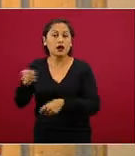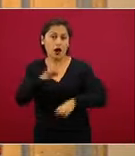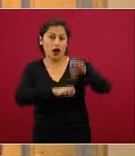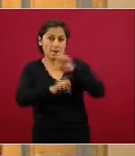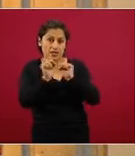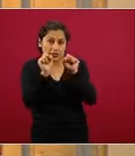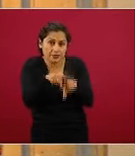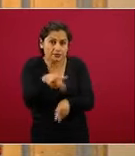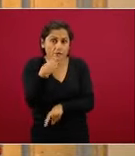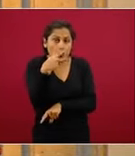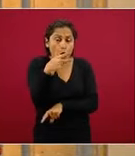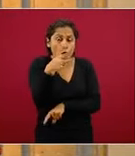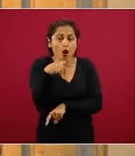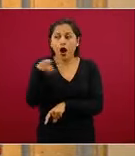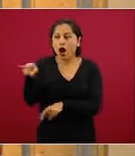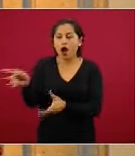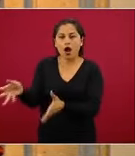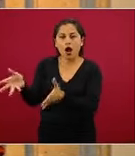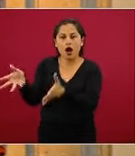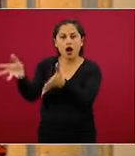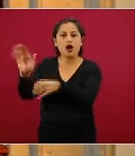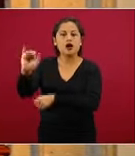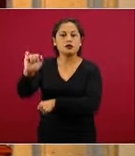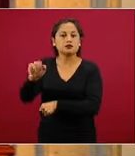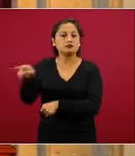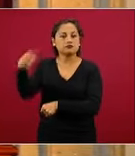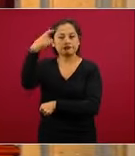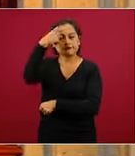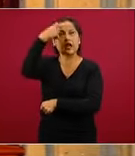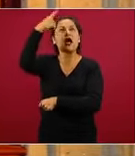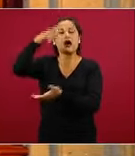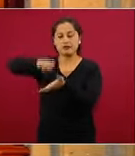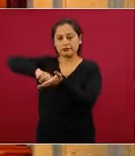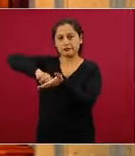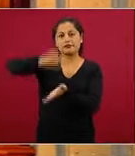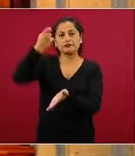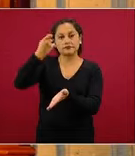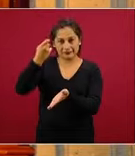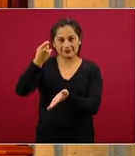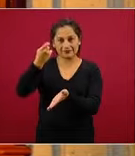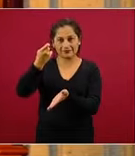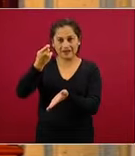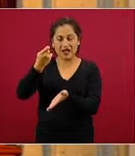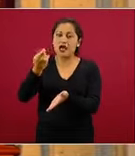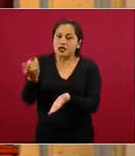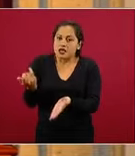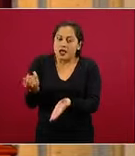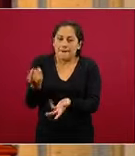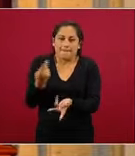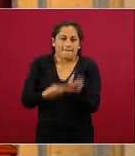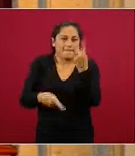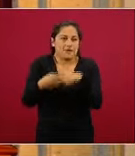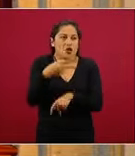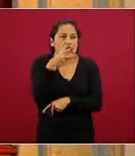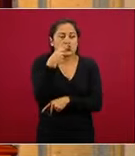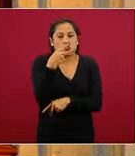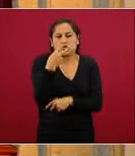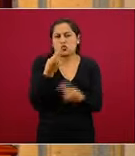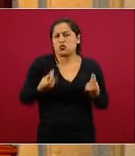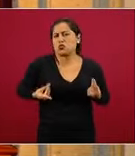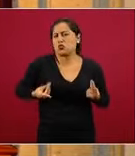tabacalera. Y efectivamente, a raíz de la invención de los fósforos, el consumo de tabaco se volvió algo